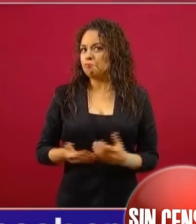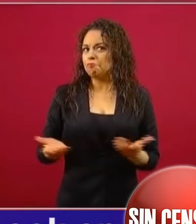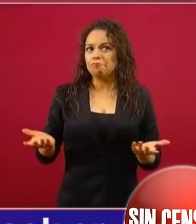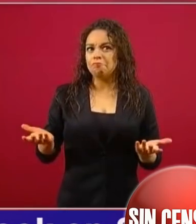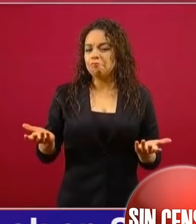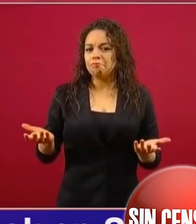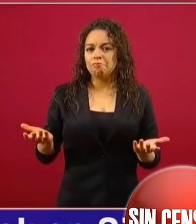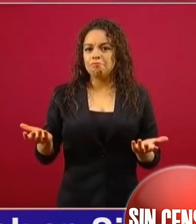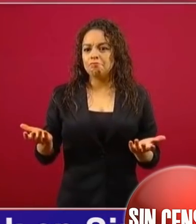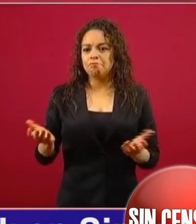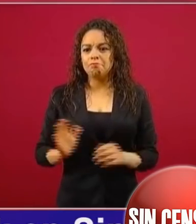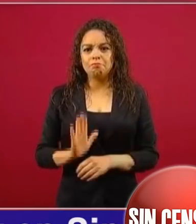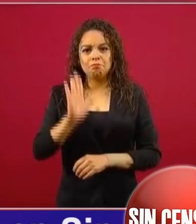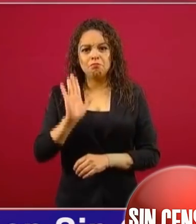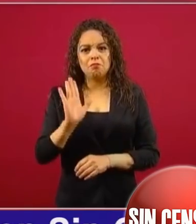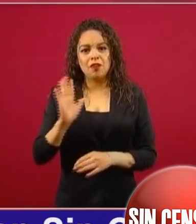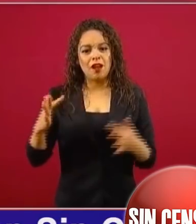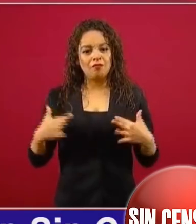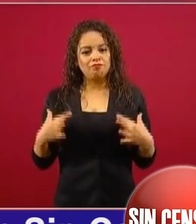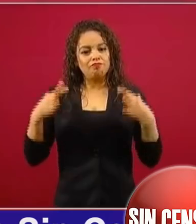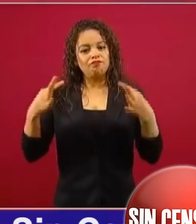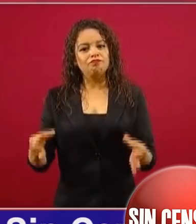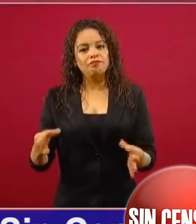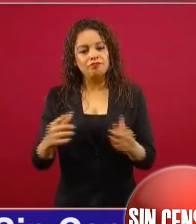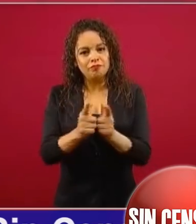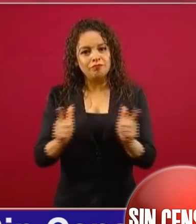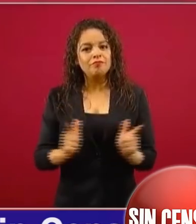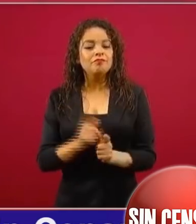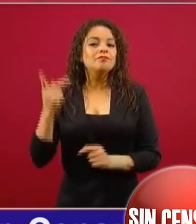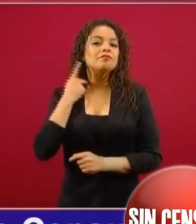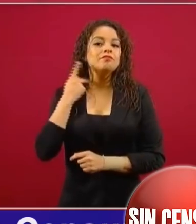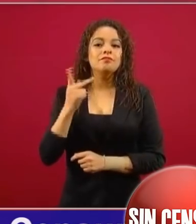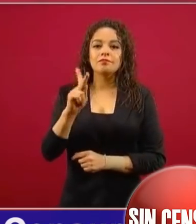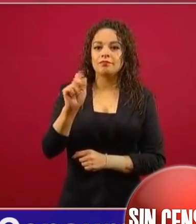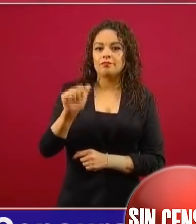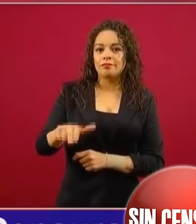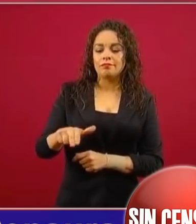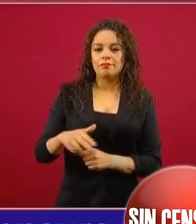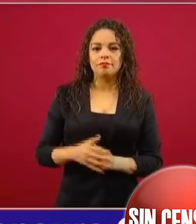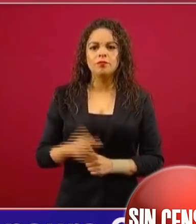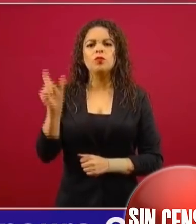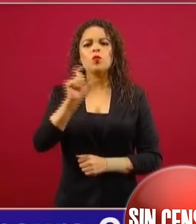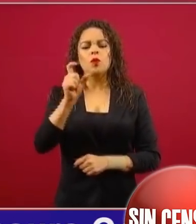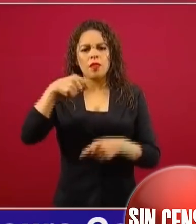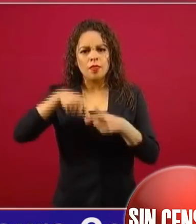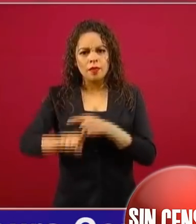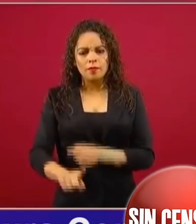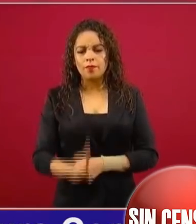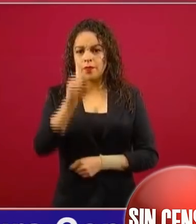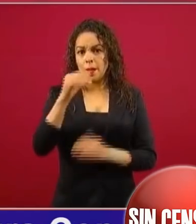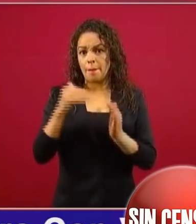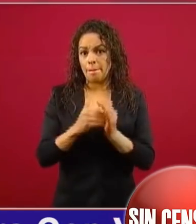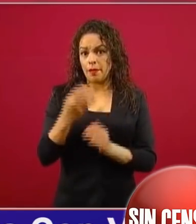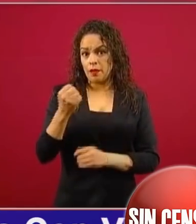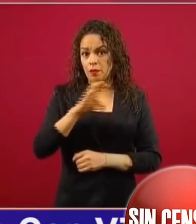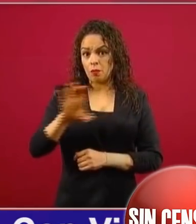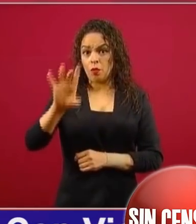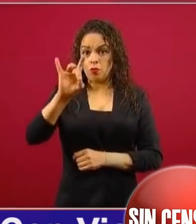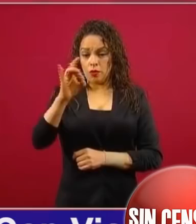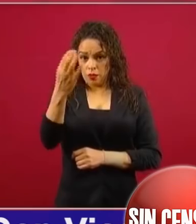la fundación del PAN, que se da en 1939,